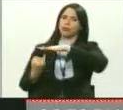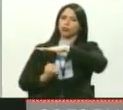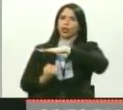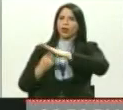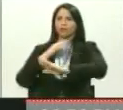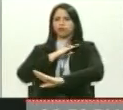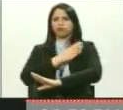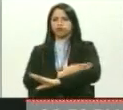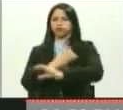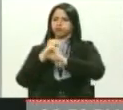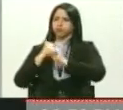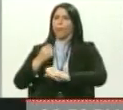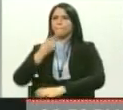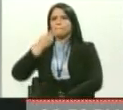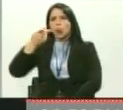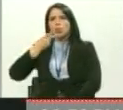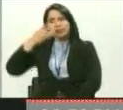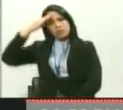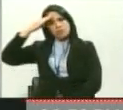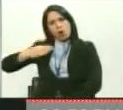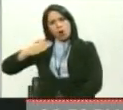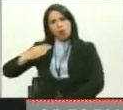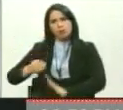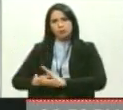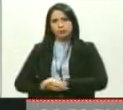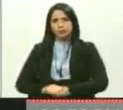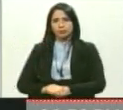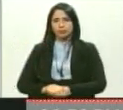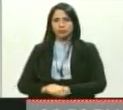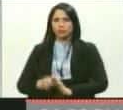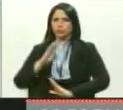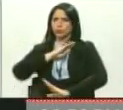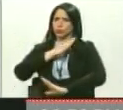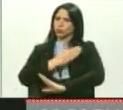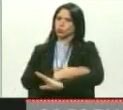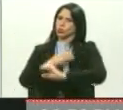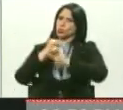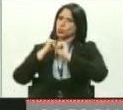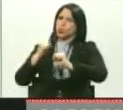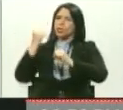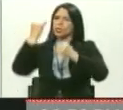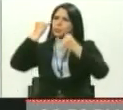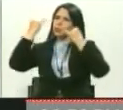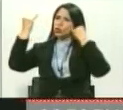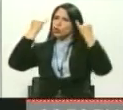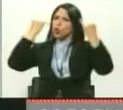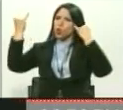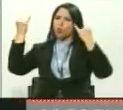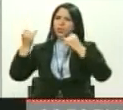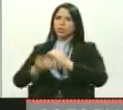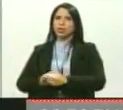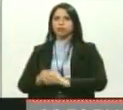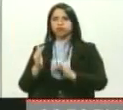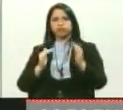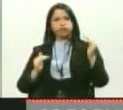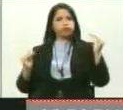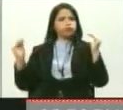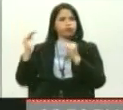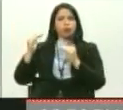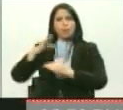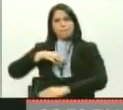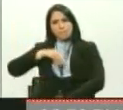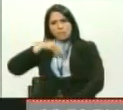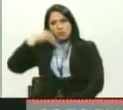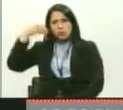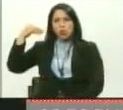la fortaleza política, militar, de la fortaleza ideológica, moral,